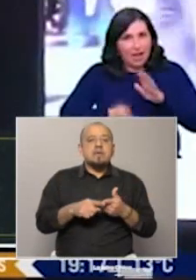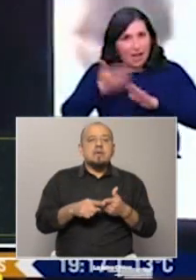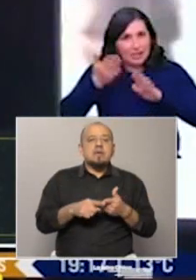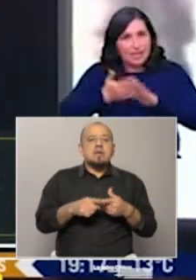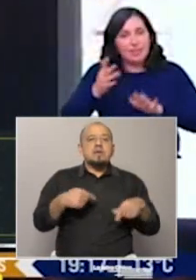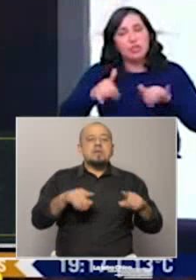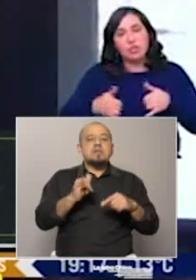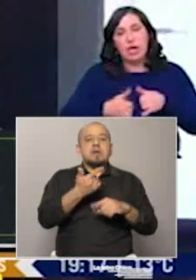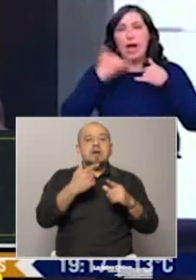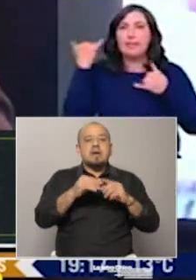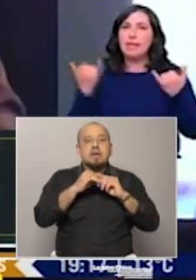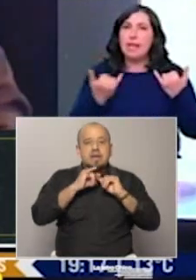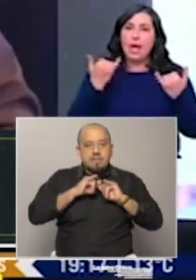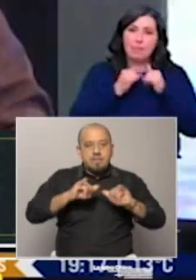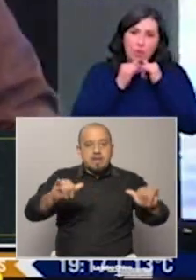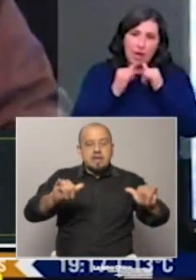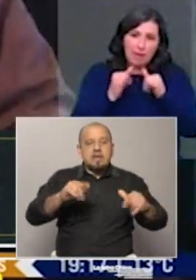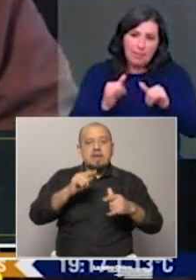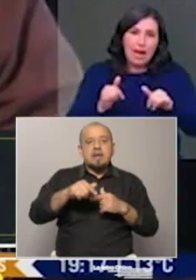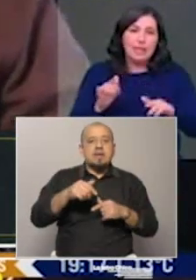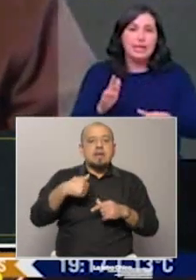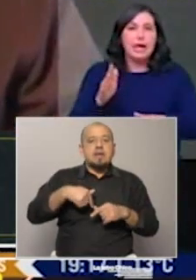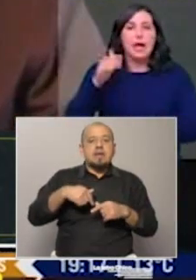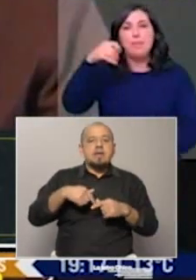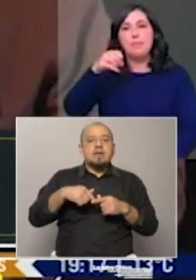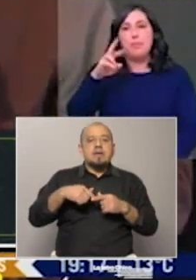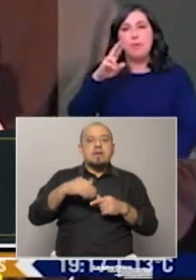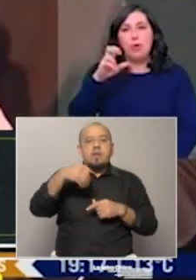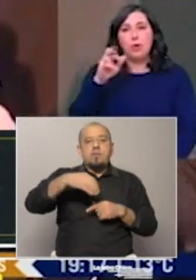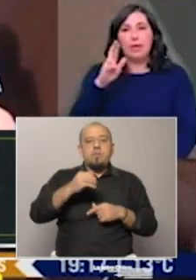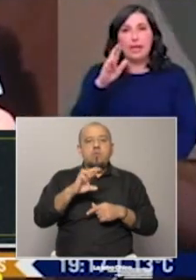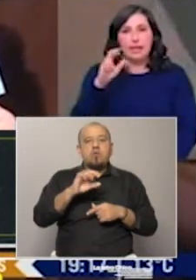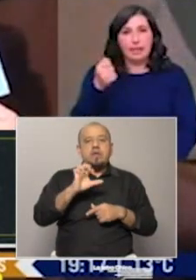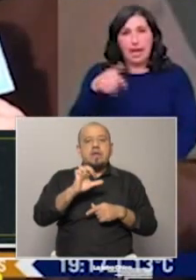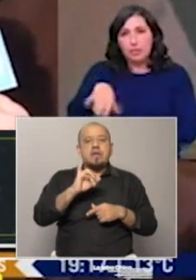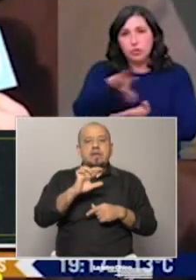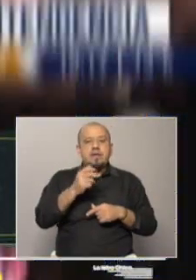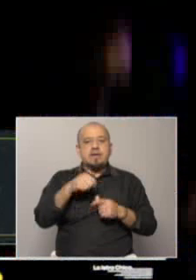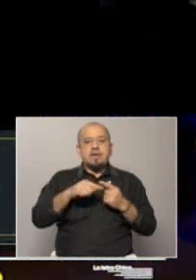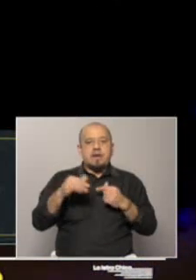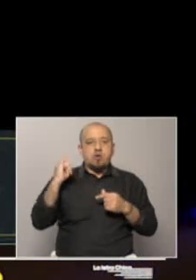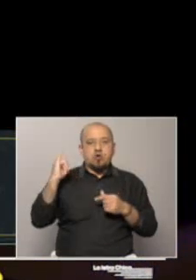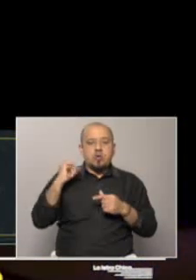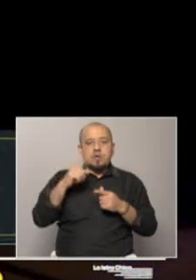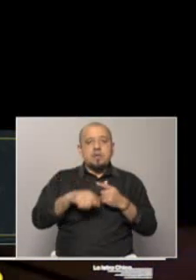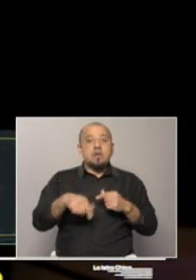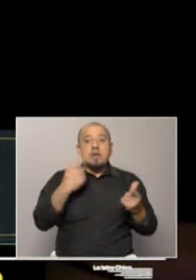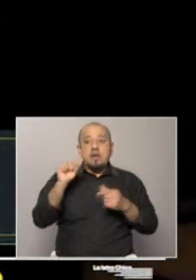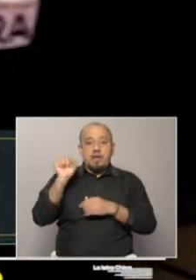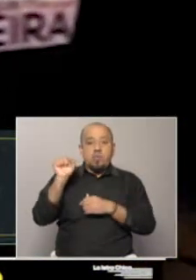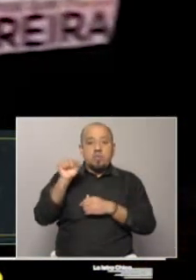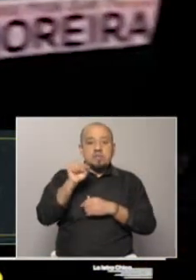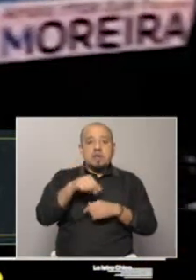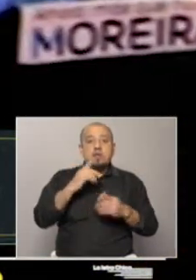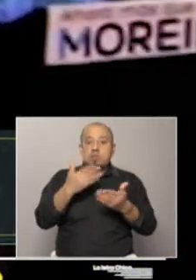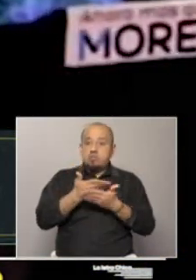de campaña, el doctor Carlos Moreira, aquí en plena ciudad de Colonia del Sacramento. Las encuestas lo dan como